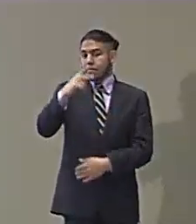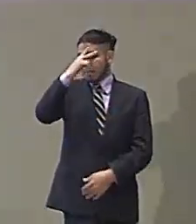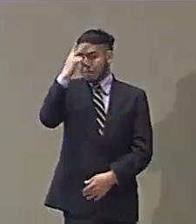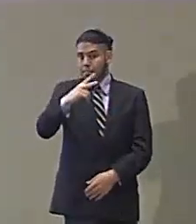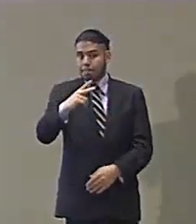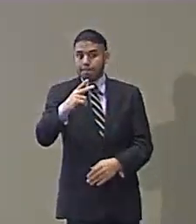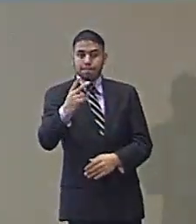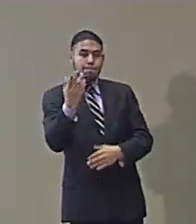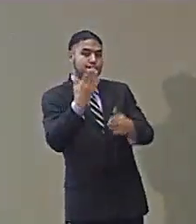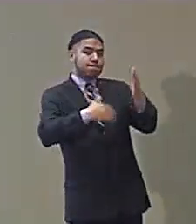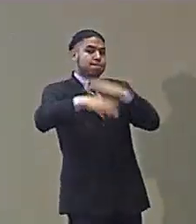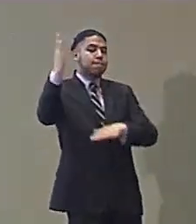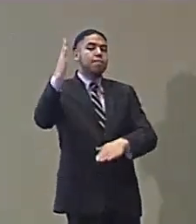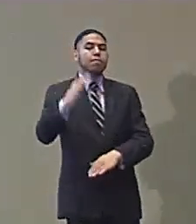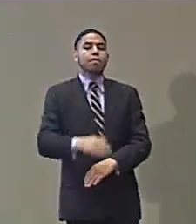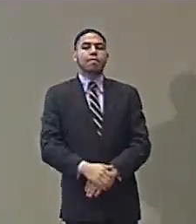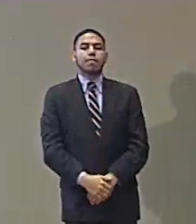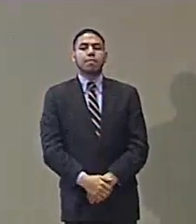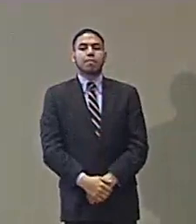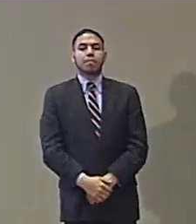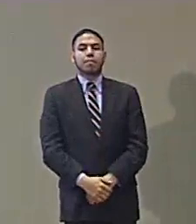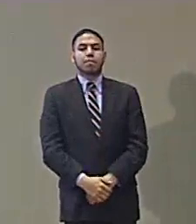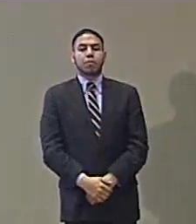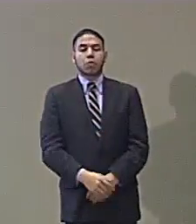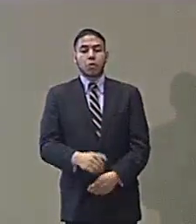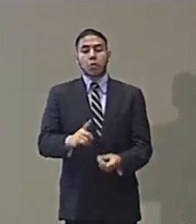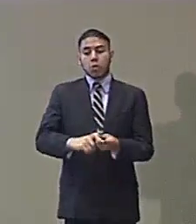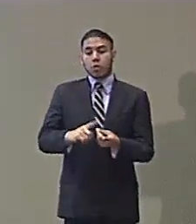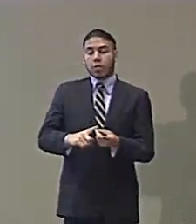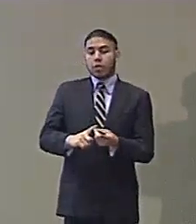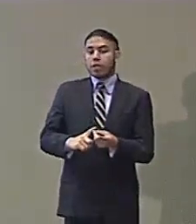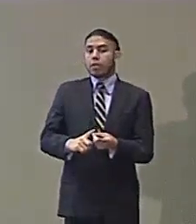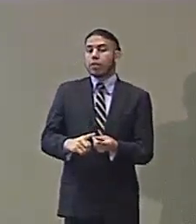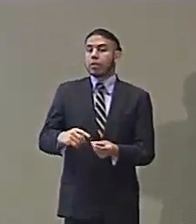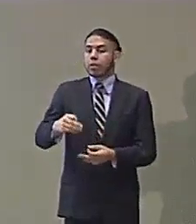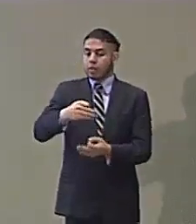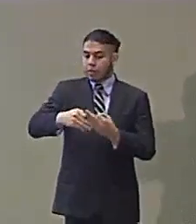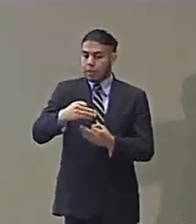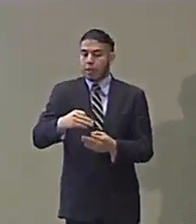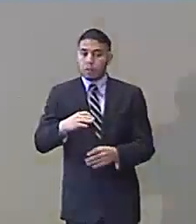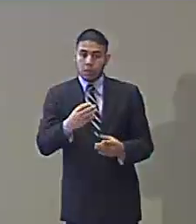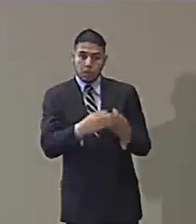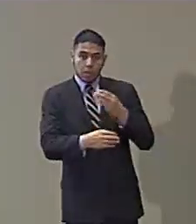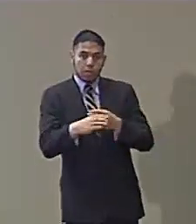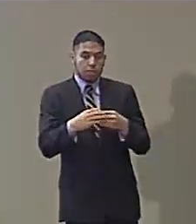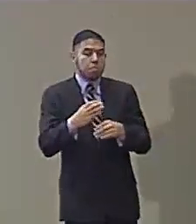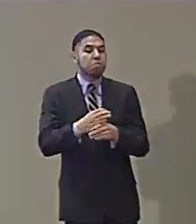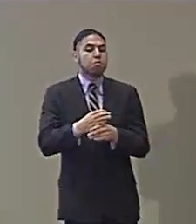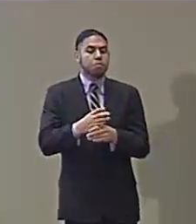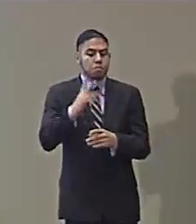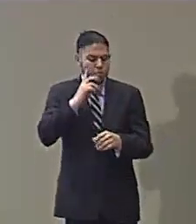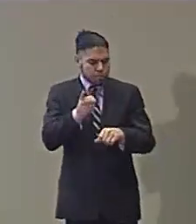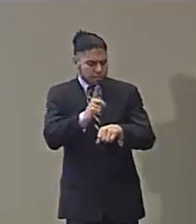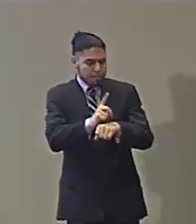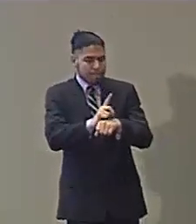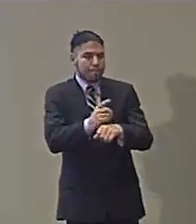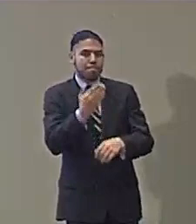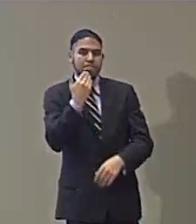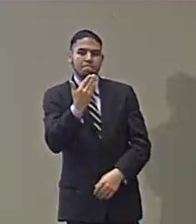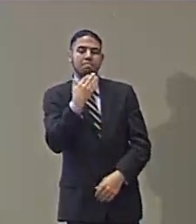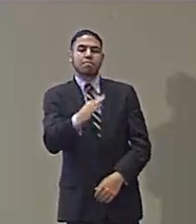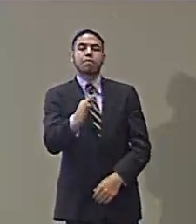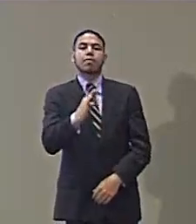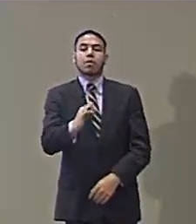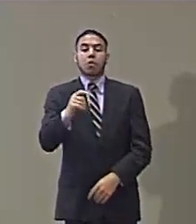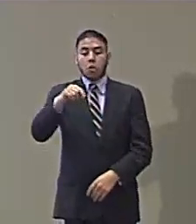cuyos beneficios se manifiesten día a día en mayor bienestar para todos los mexicanos los de hoy y los del futuro